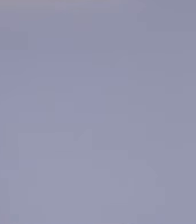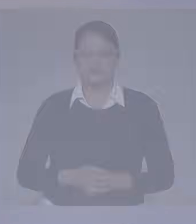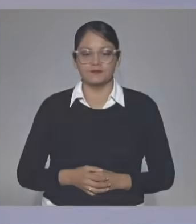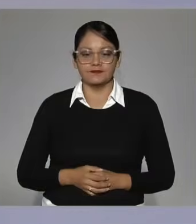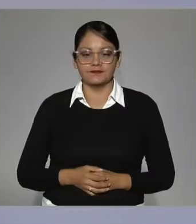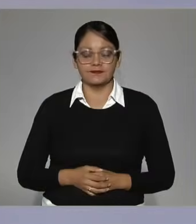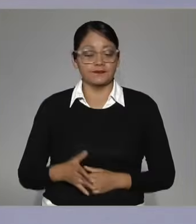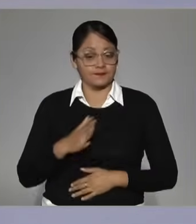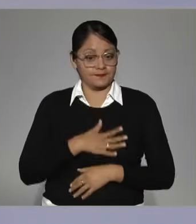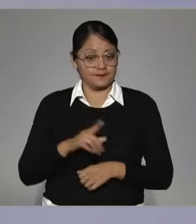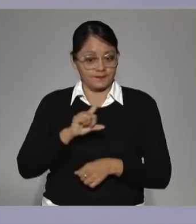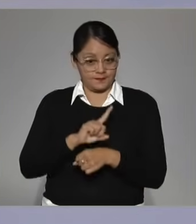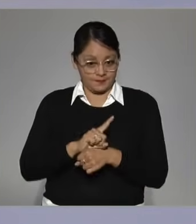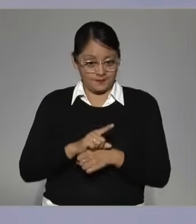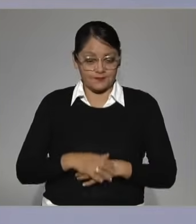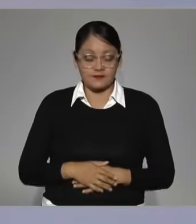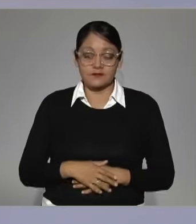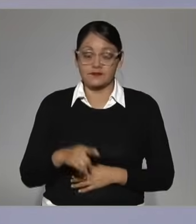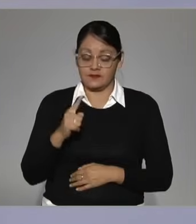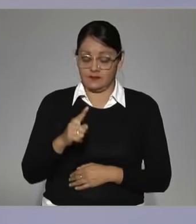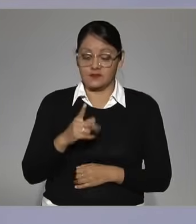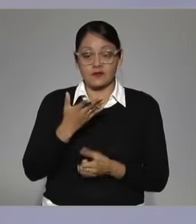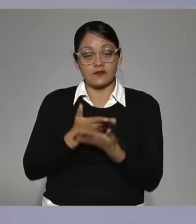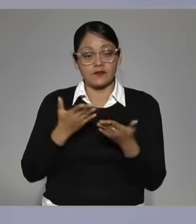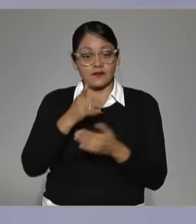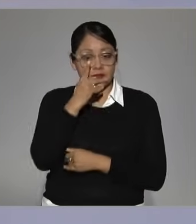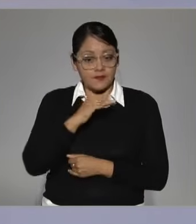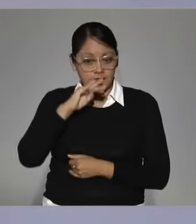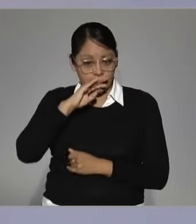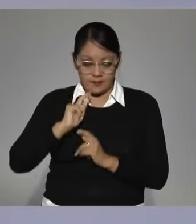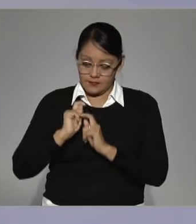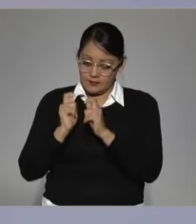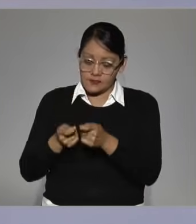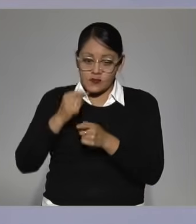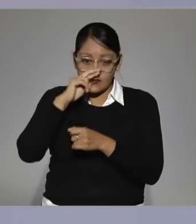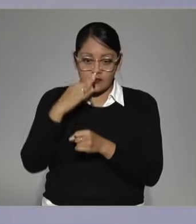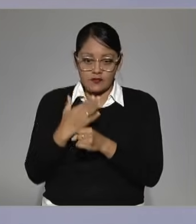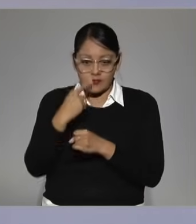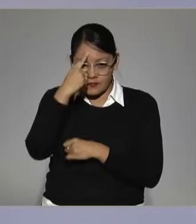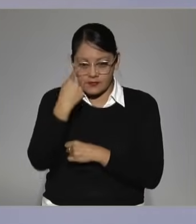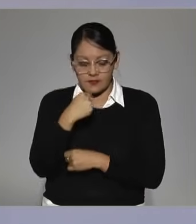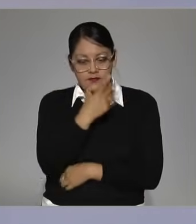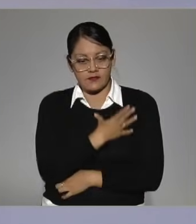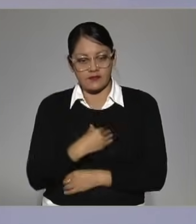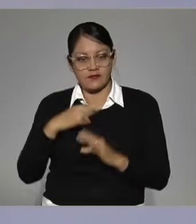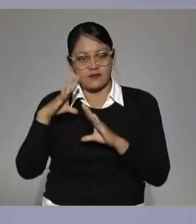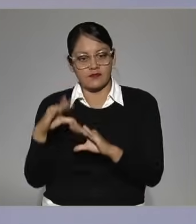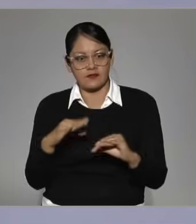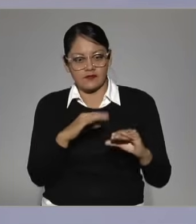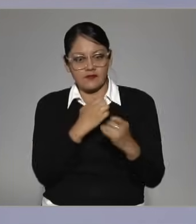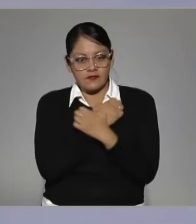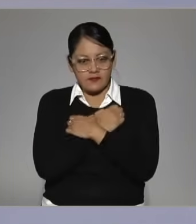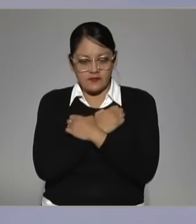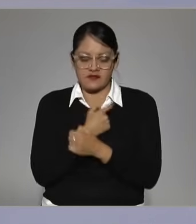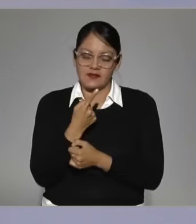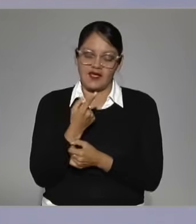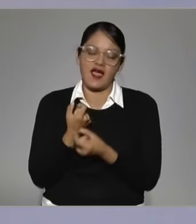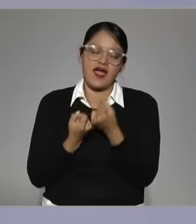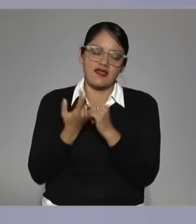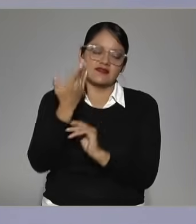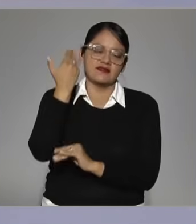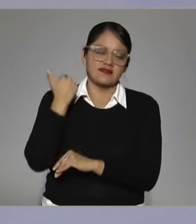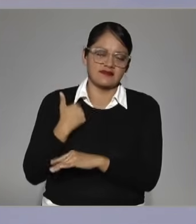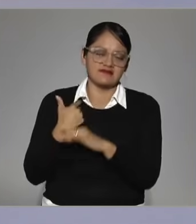Muy buenos días. El papel que juegan los padres en la educación de sus hijos ha sido objeto de discusión durante